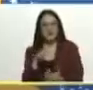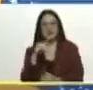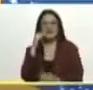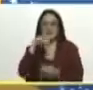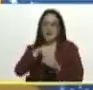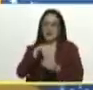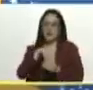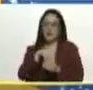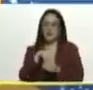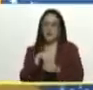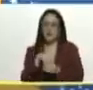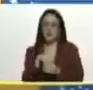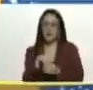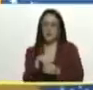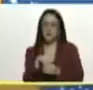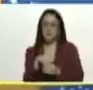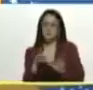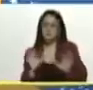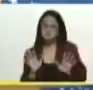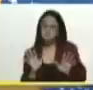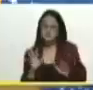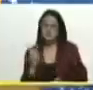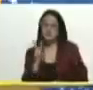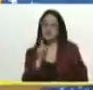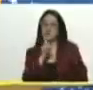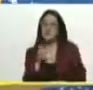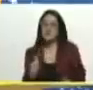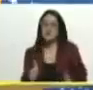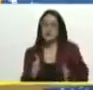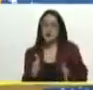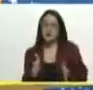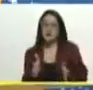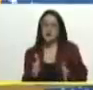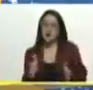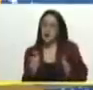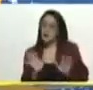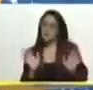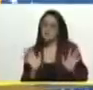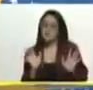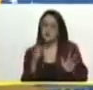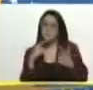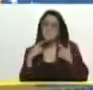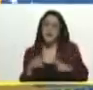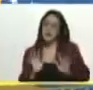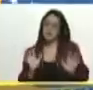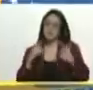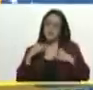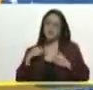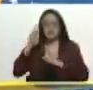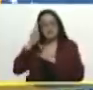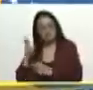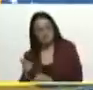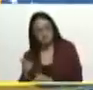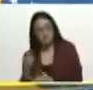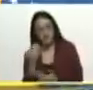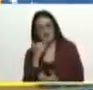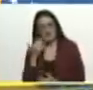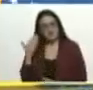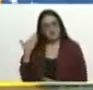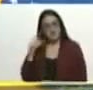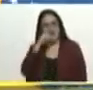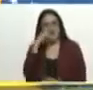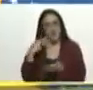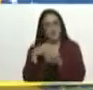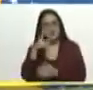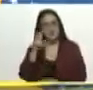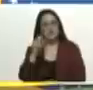interno. Bueno, Venezuela, quien gana, gana, y quien pierde, pierde. Recientemente, en el año 2020, hubo